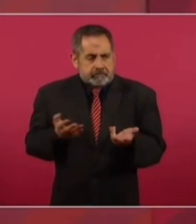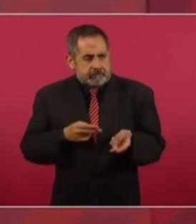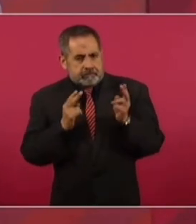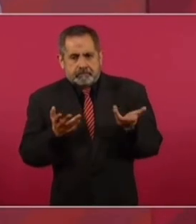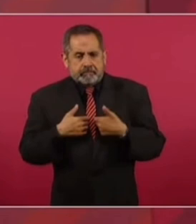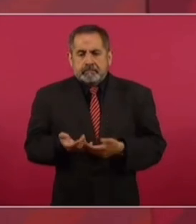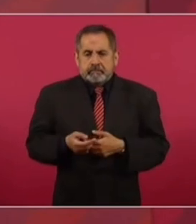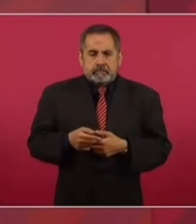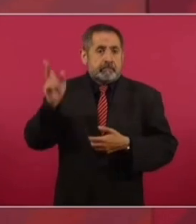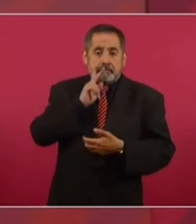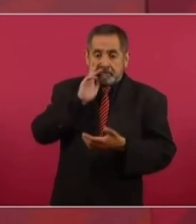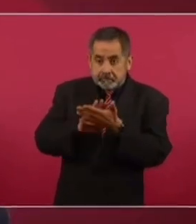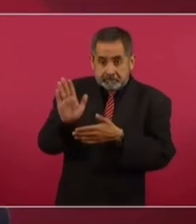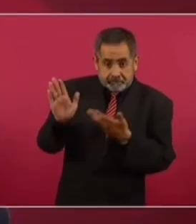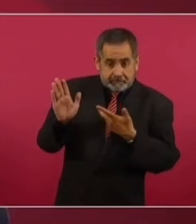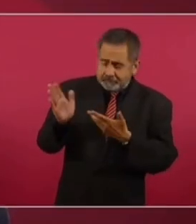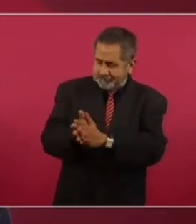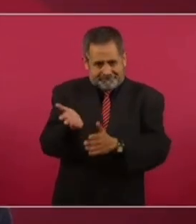Si tienen pruebas,